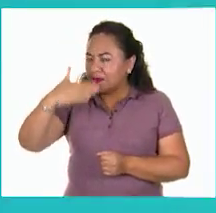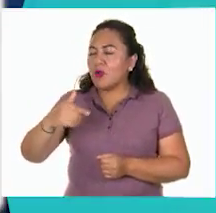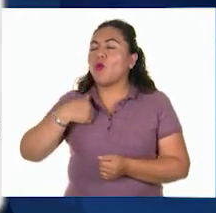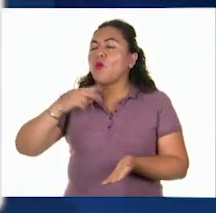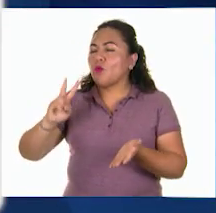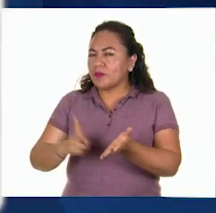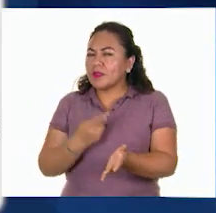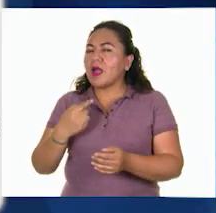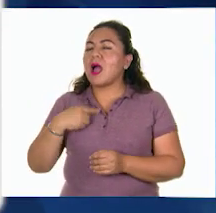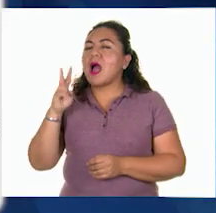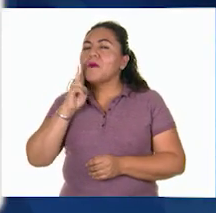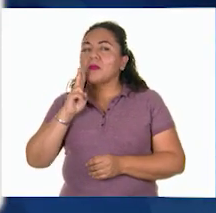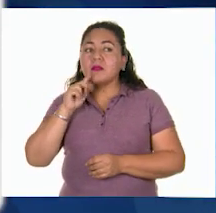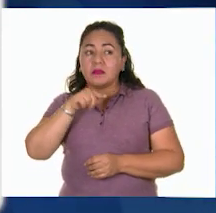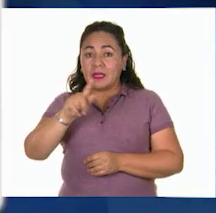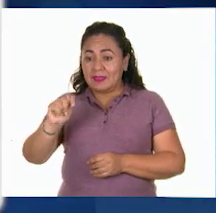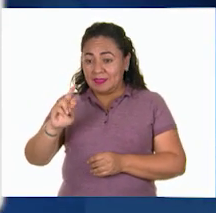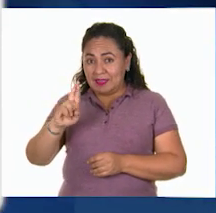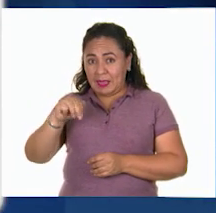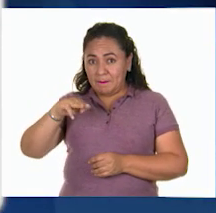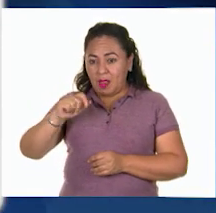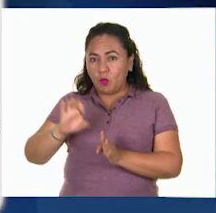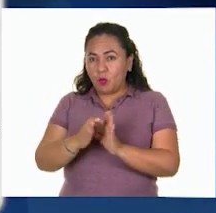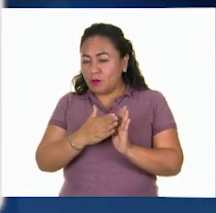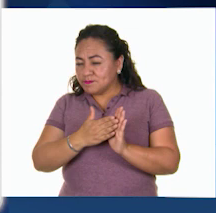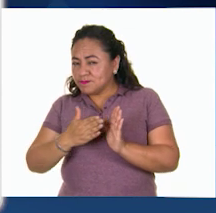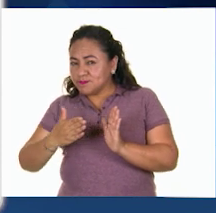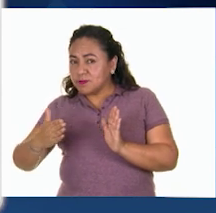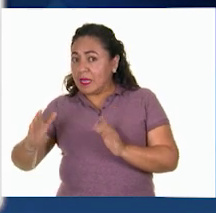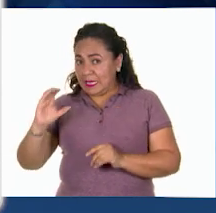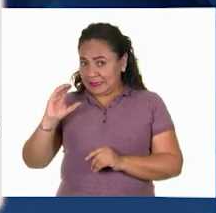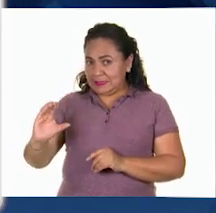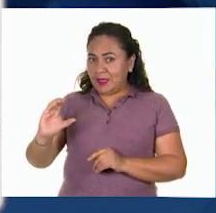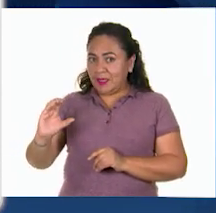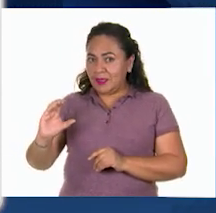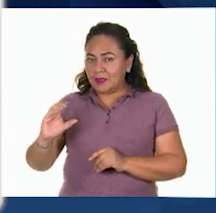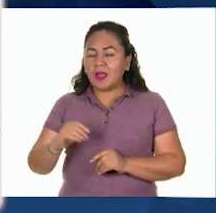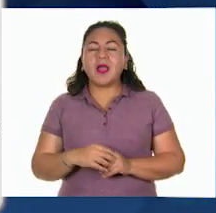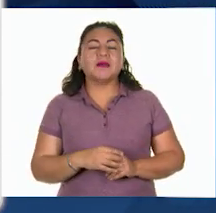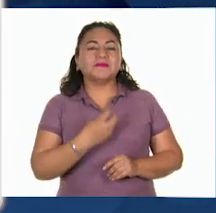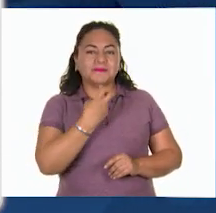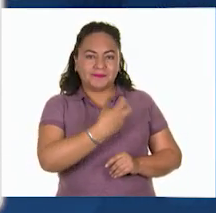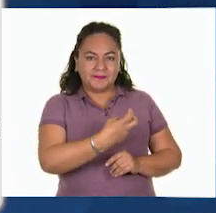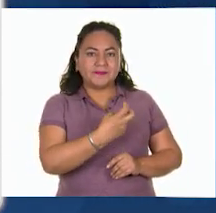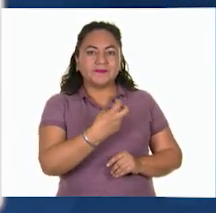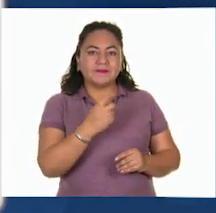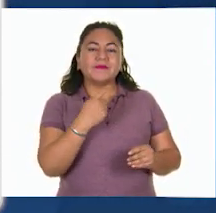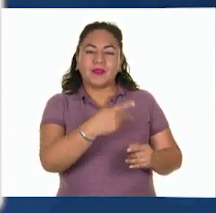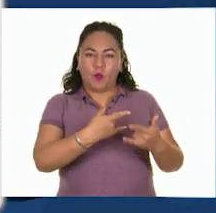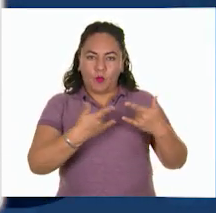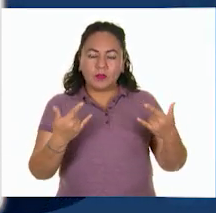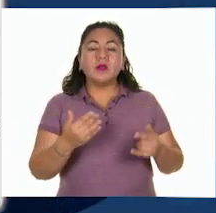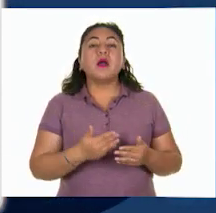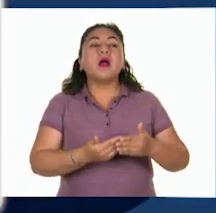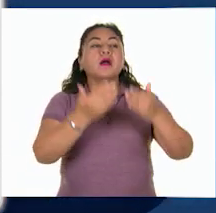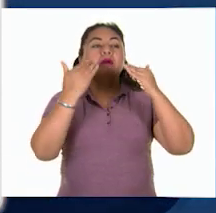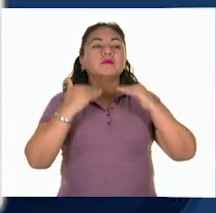La respuesta es la letra C. Excelente, María. Y ahora vamos con otro